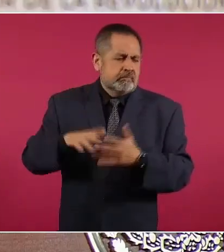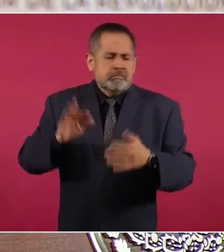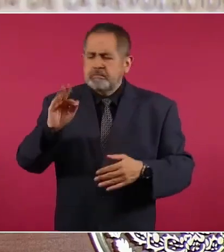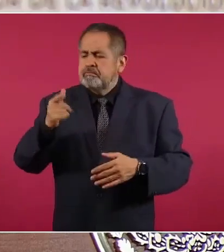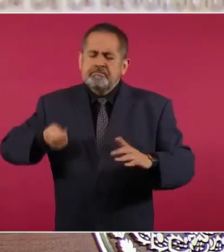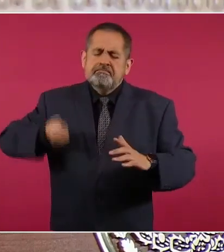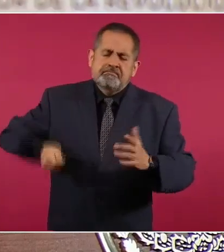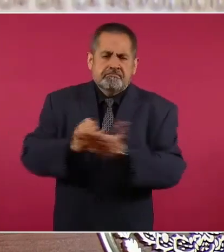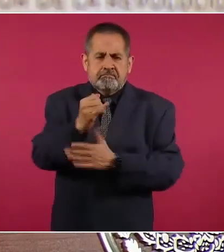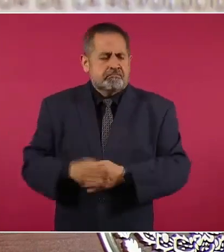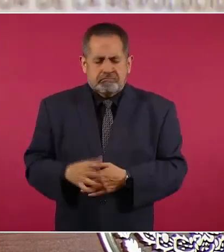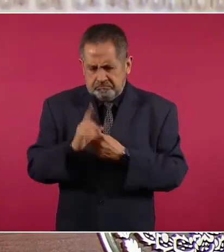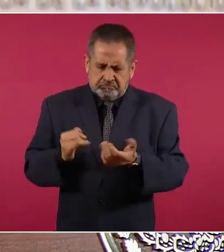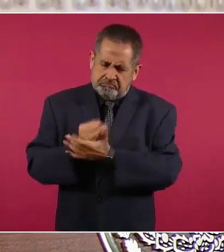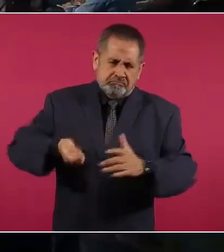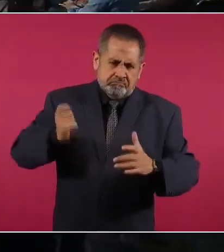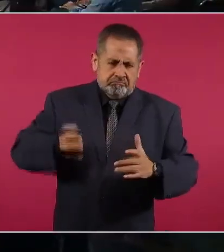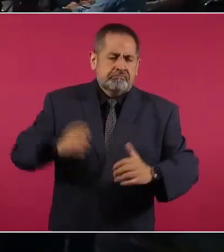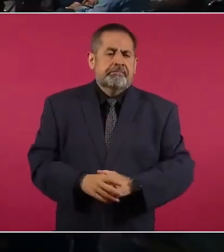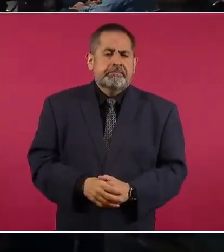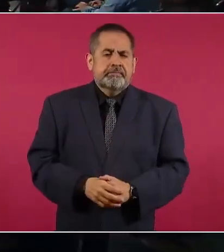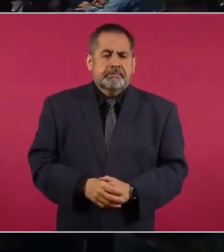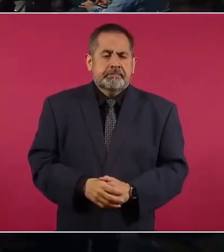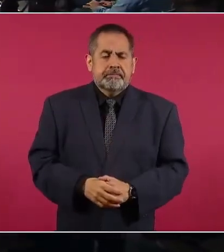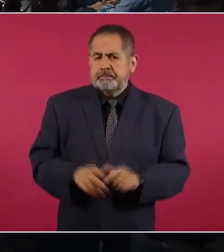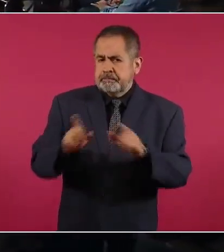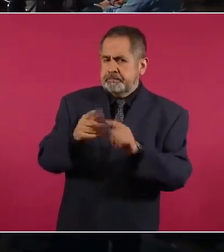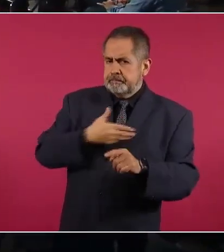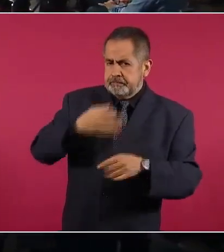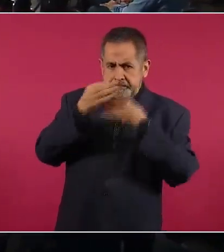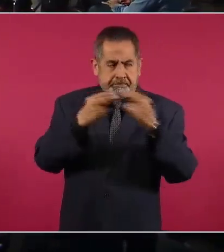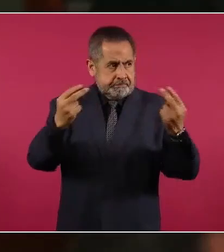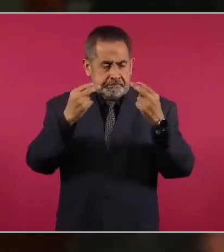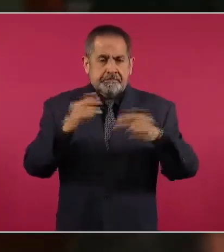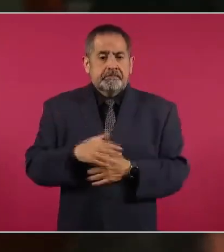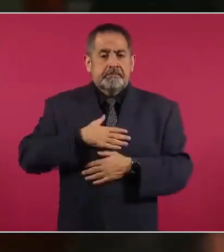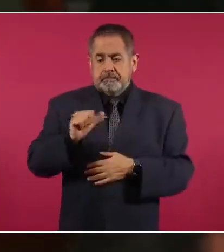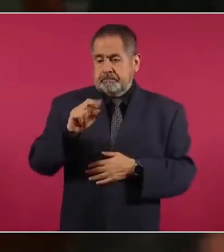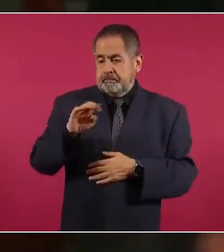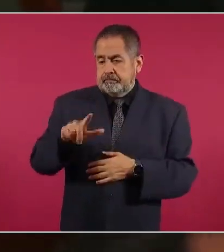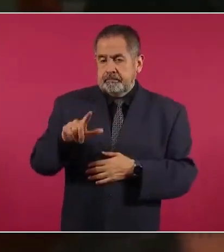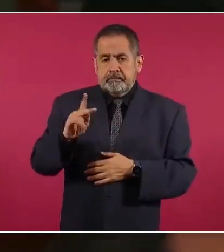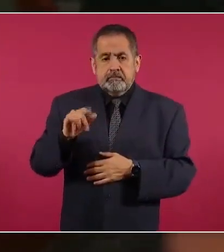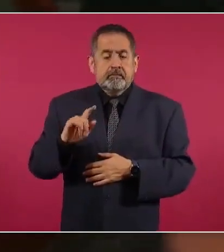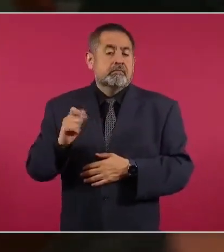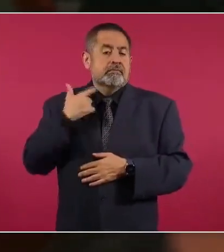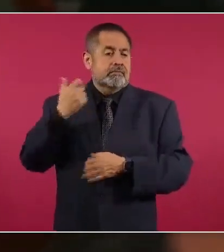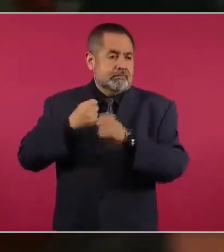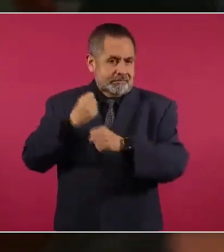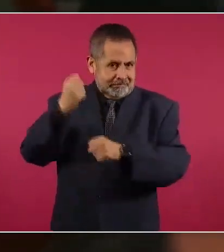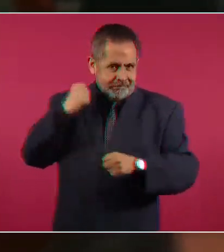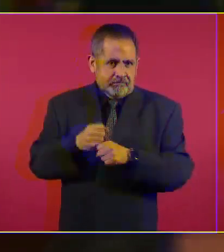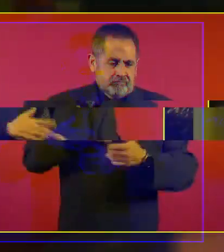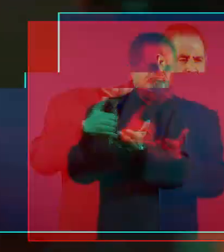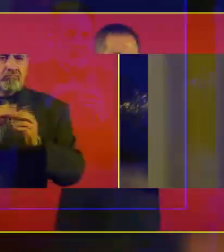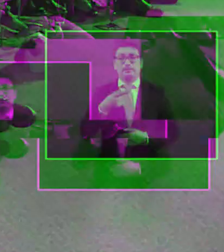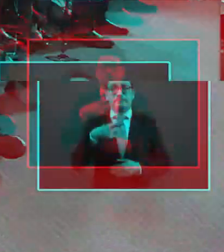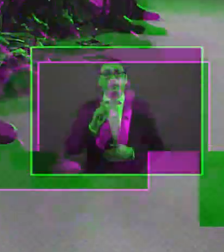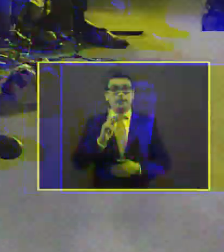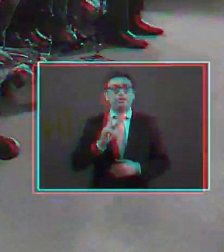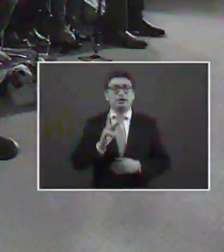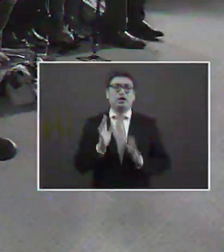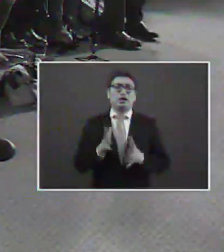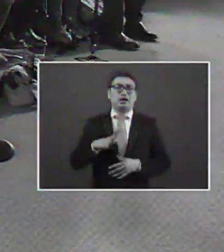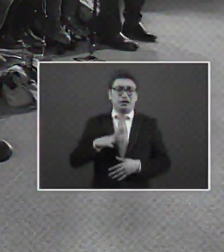la fiscalía resuelva y no hay ningún problema presidente el animal político publicamos maestra y las empresas fantasma